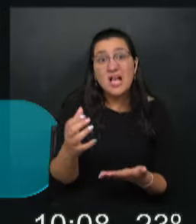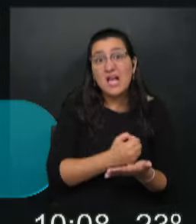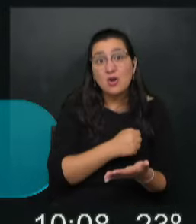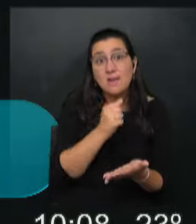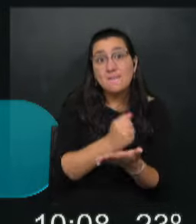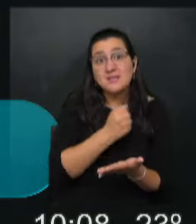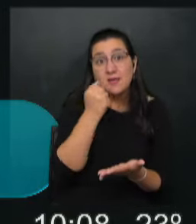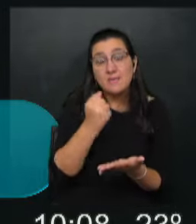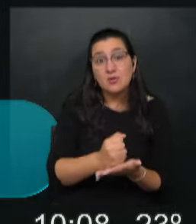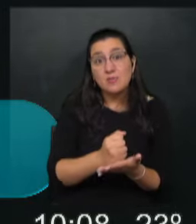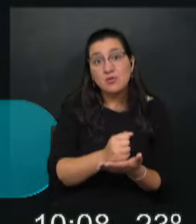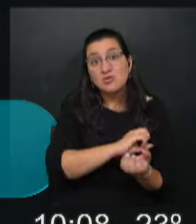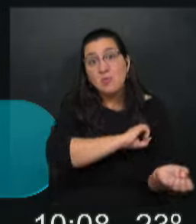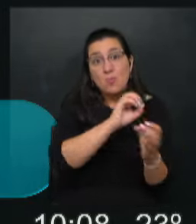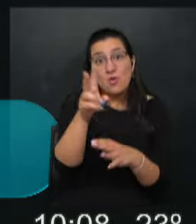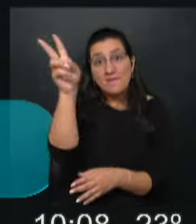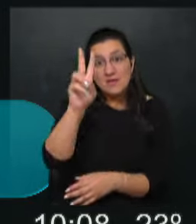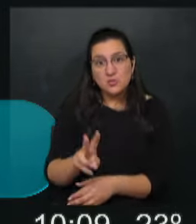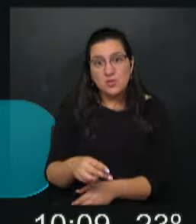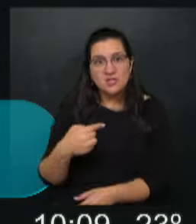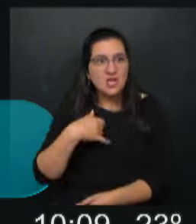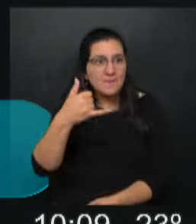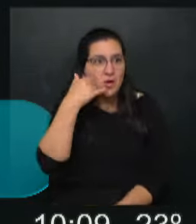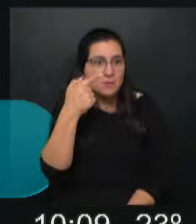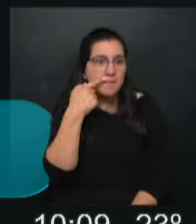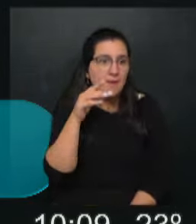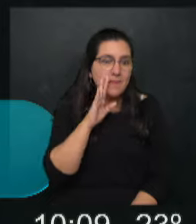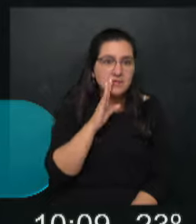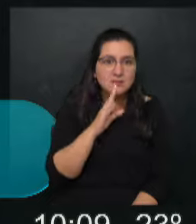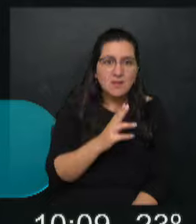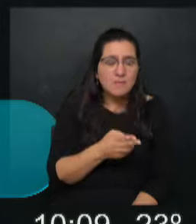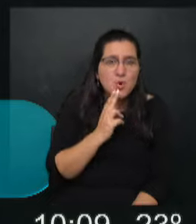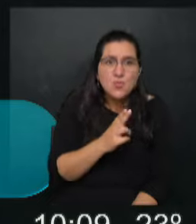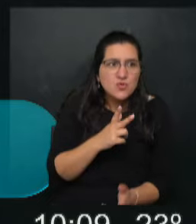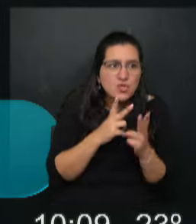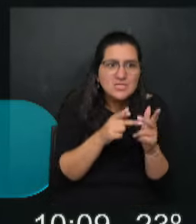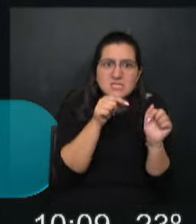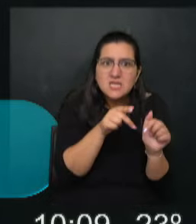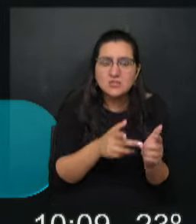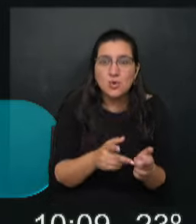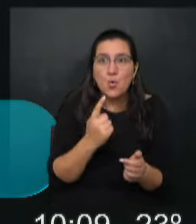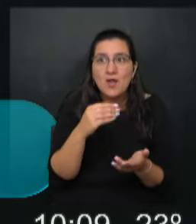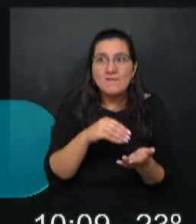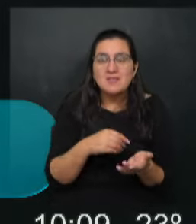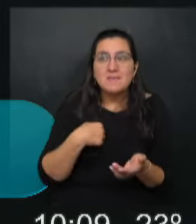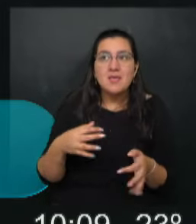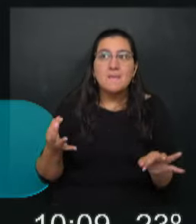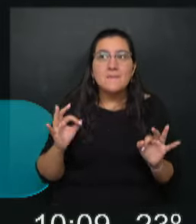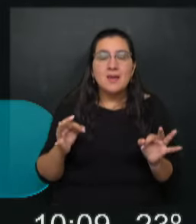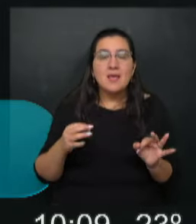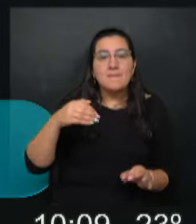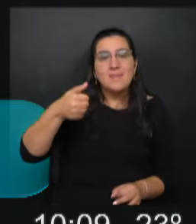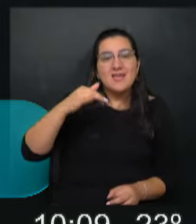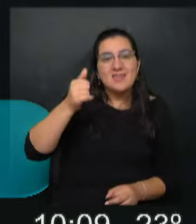Y llamaron a mis padres, por ejemplo, y me prohibieron decir eso. Una vez a mi hermana Mariana, creo que le